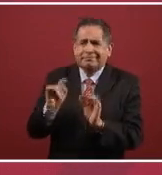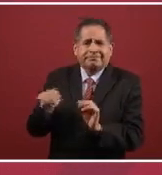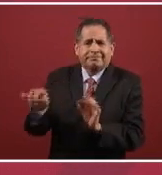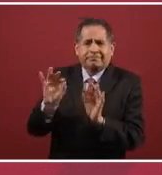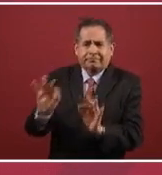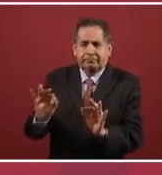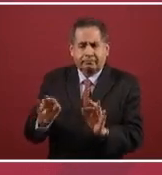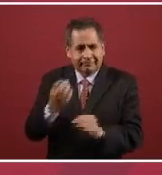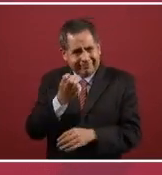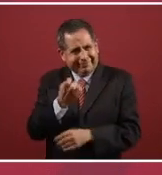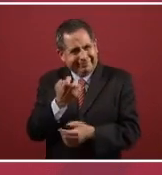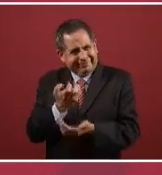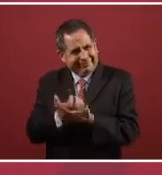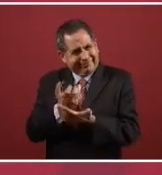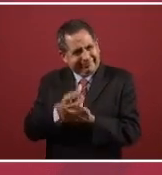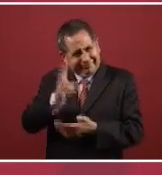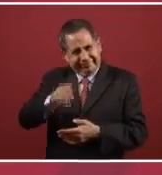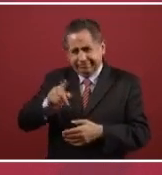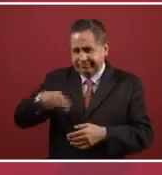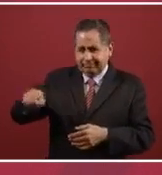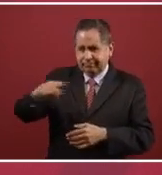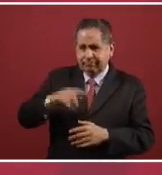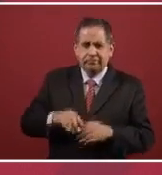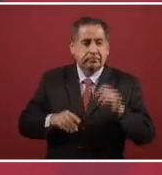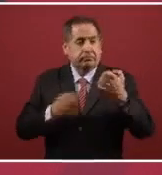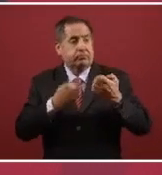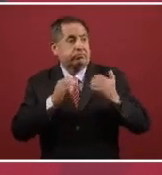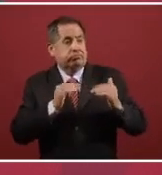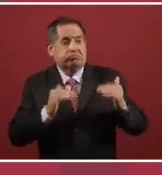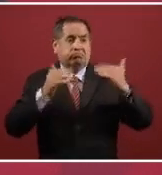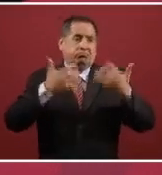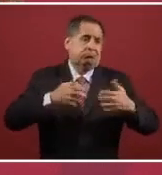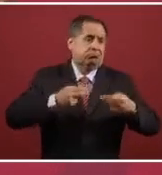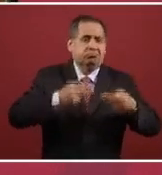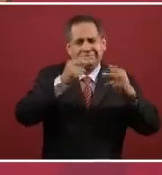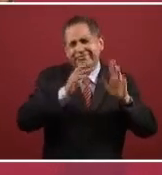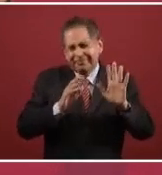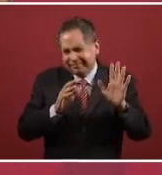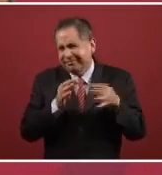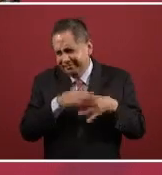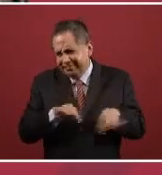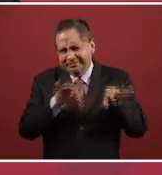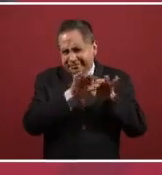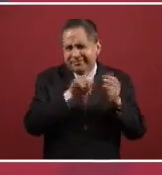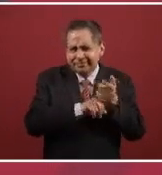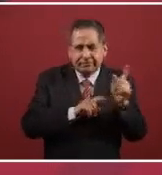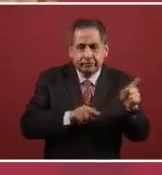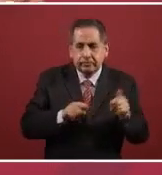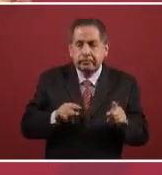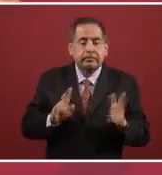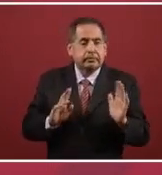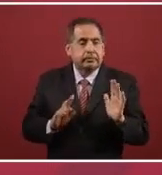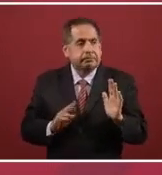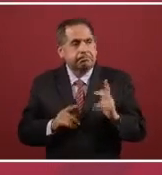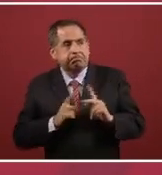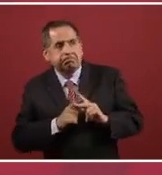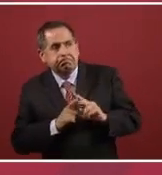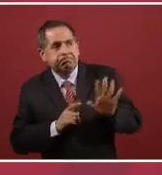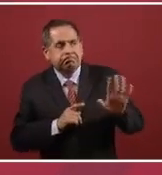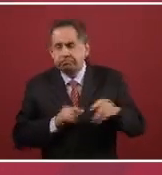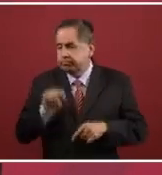esa es la economía real. La otra es la macroeconomía, sí es importante, pero son